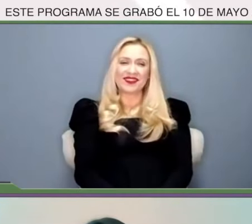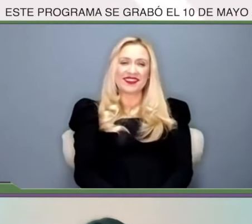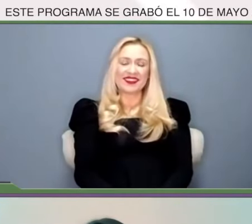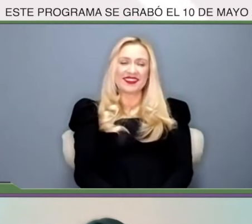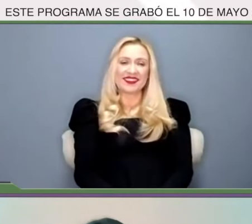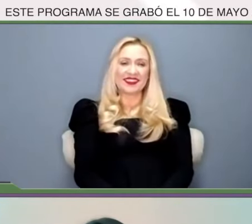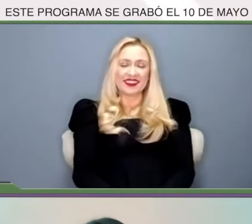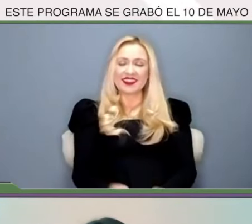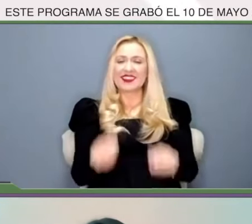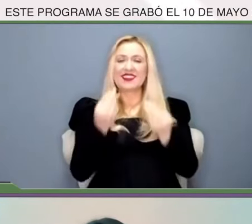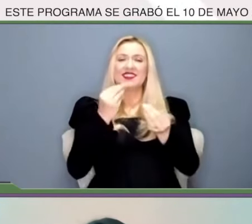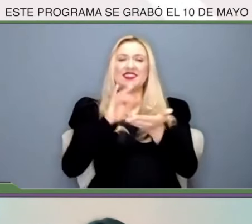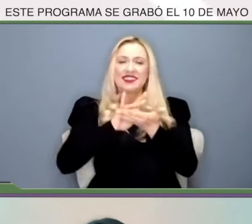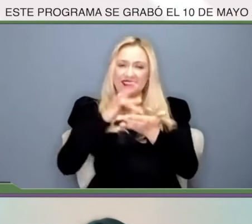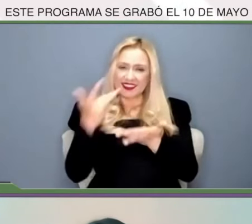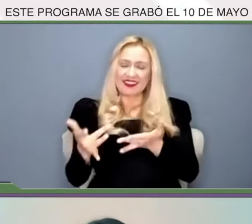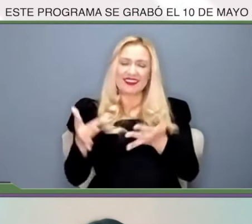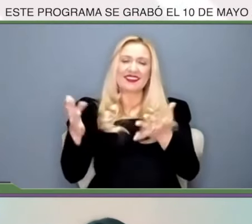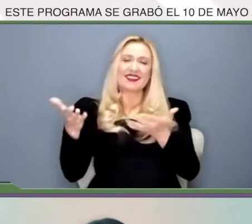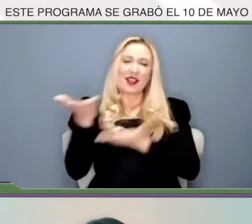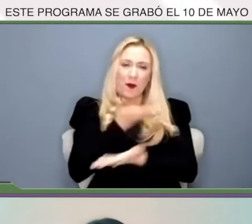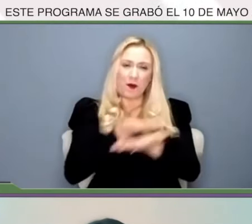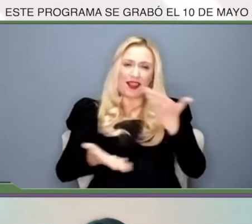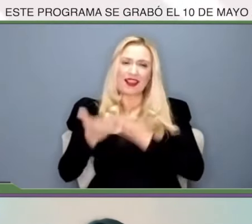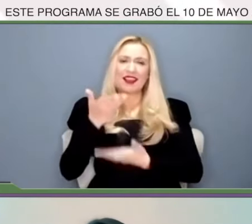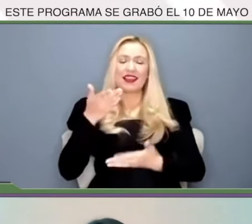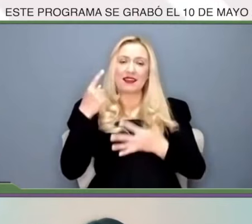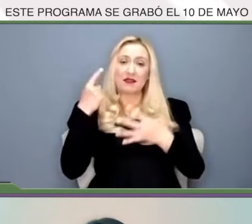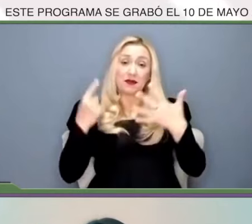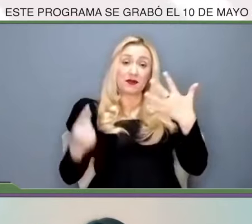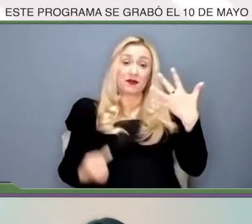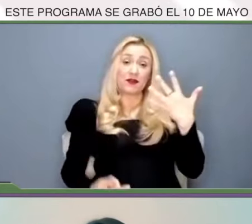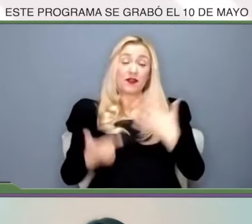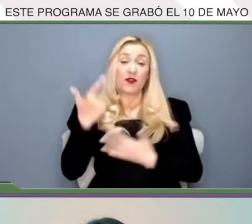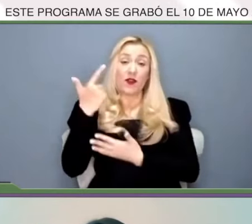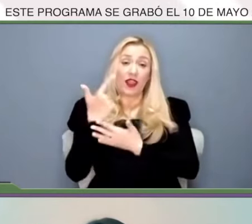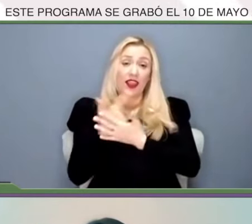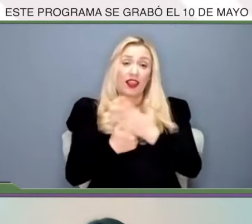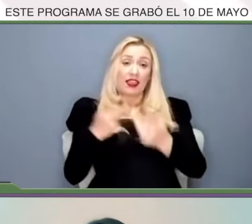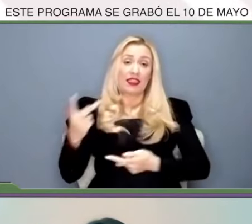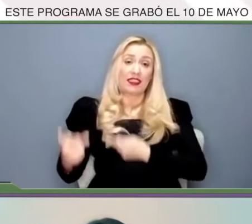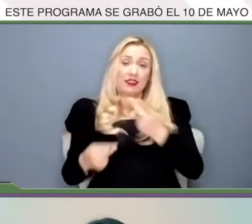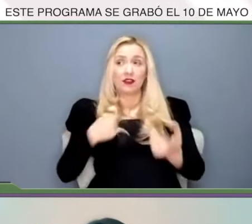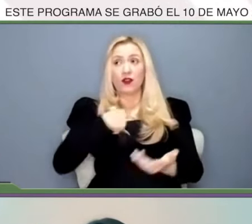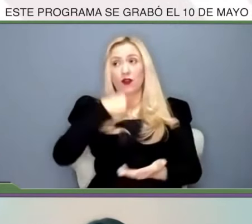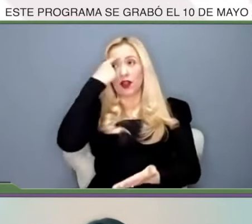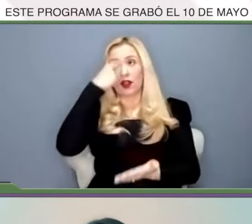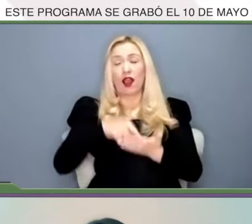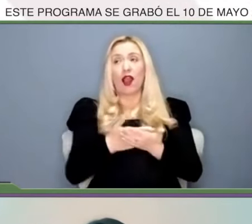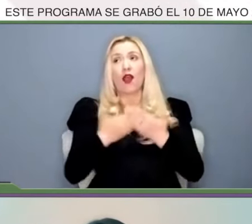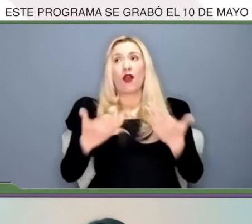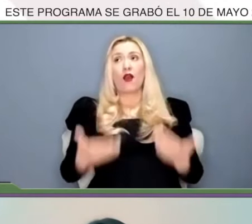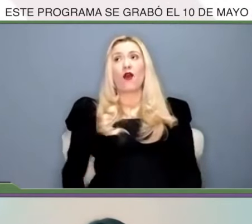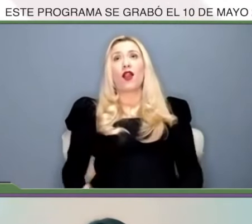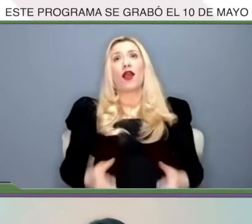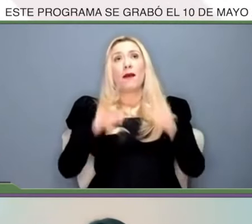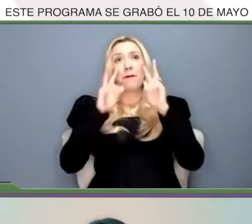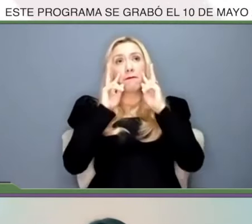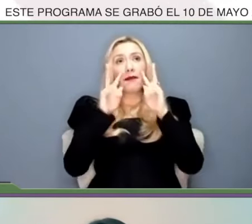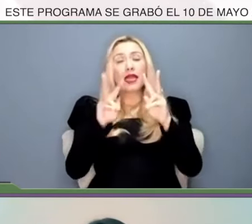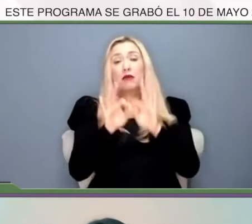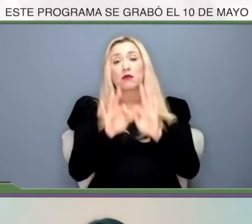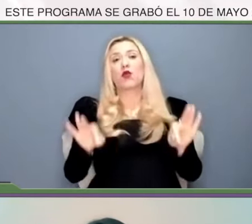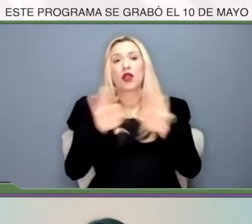Sí, Paola, muchas gracias por compartirnos todos esos datos, porque la verdad es que creo que nos coloca en un contexto muy importante